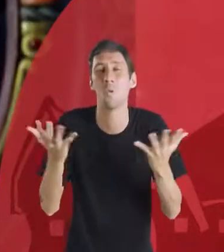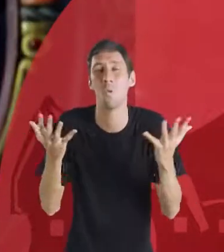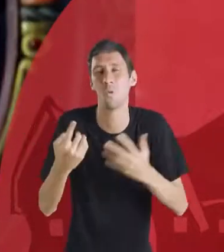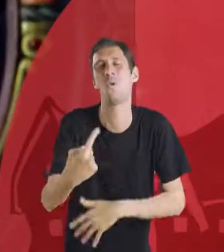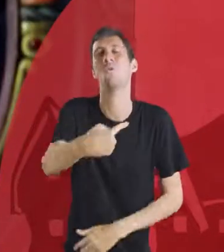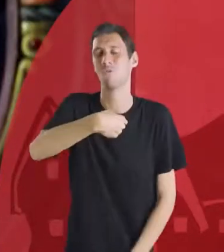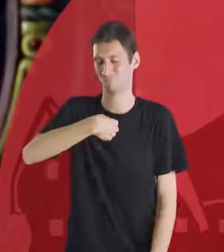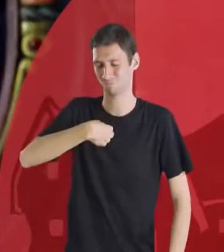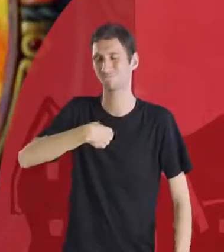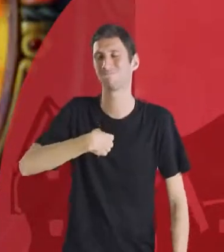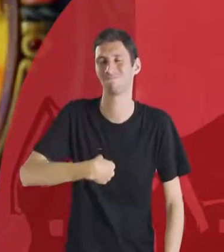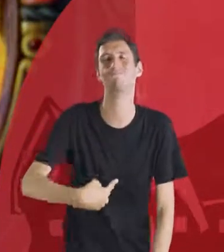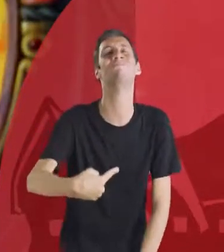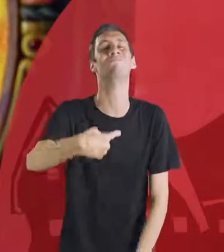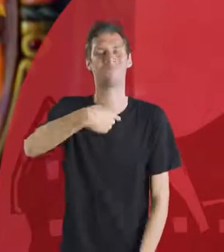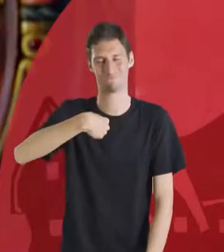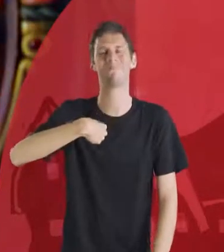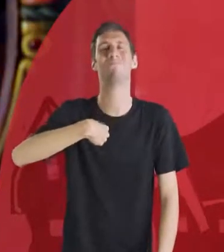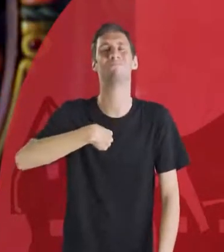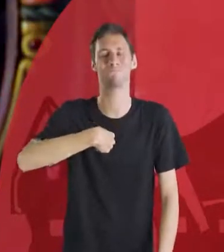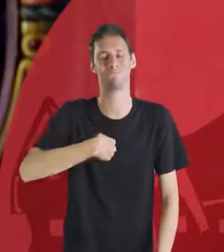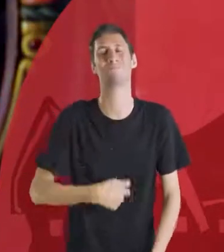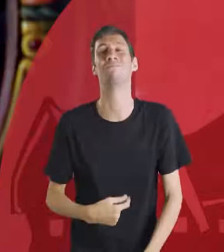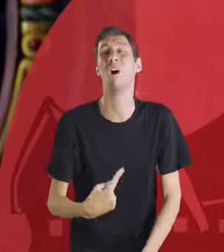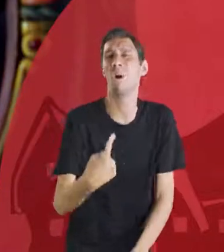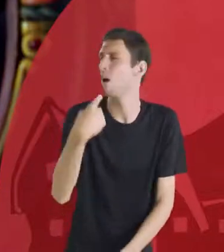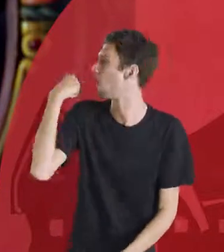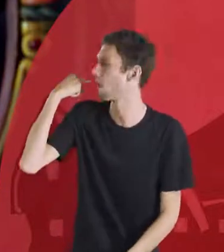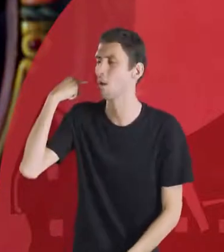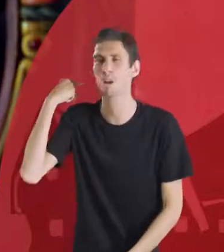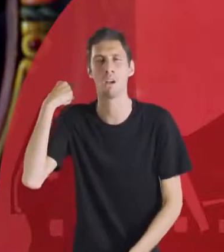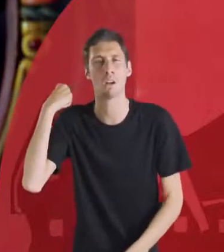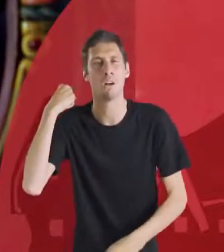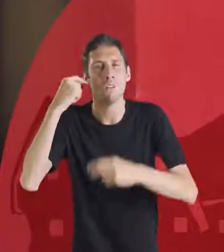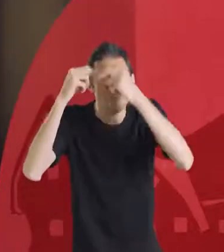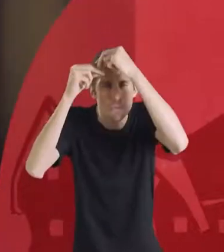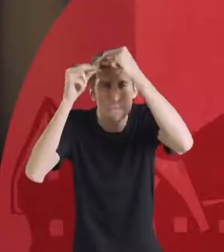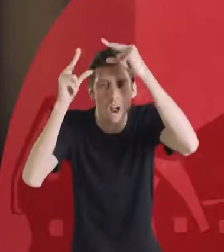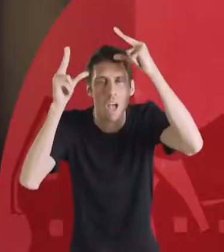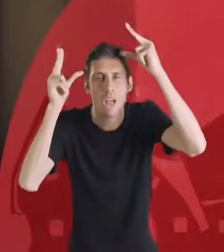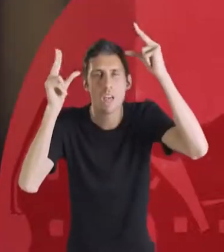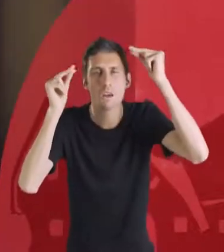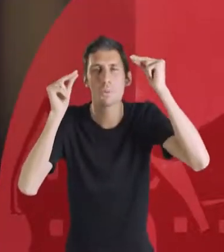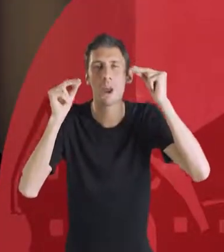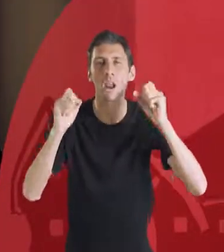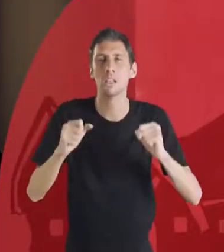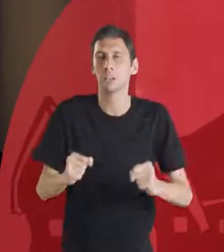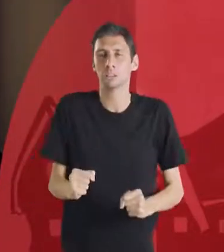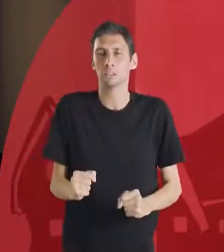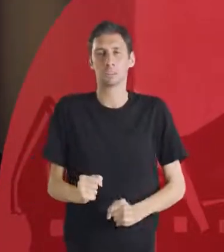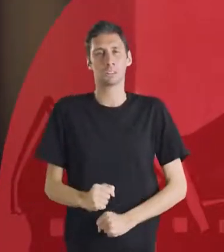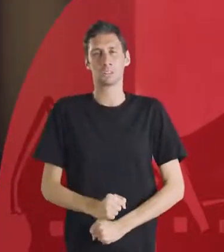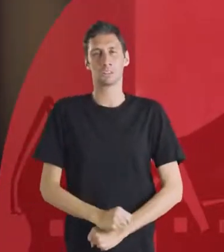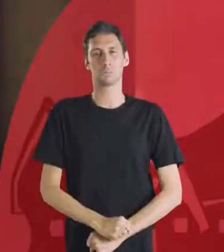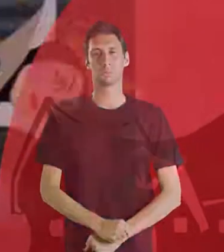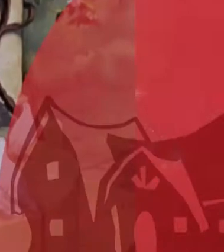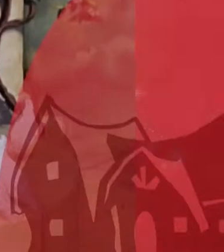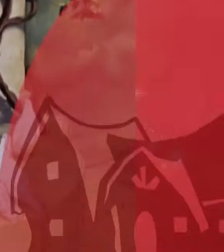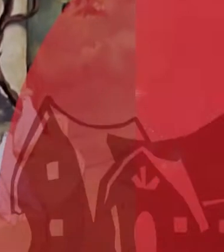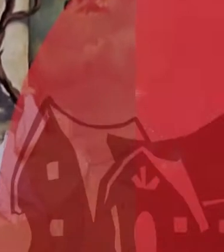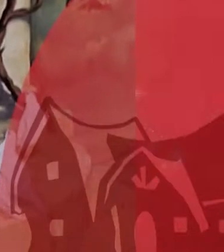a su espejo mágico quién es la más bella del reino. Dime, hasta que un día la respuesta cambió.